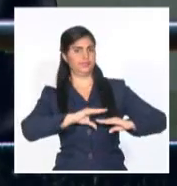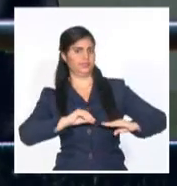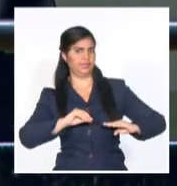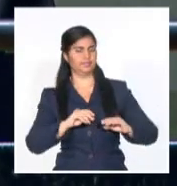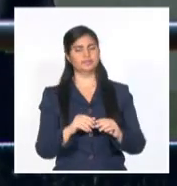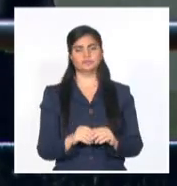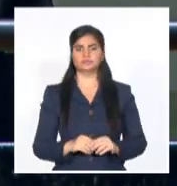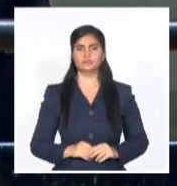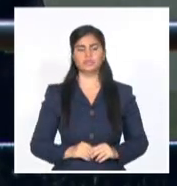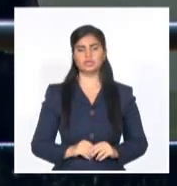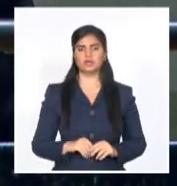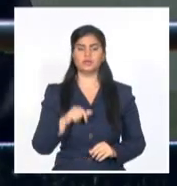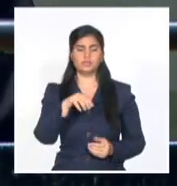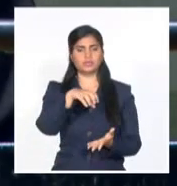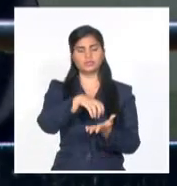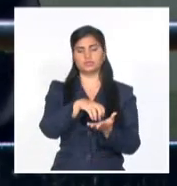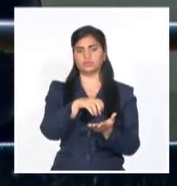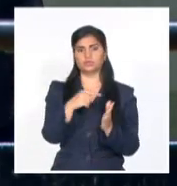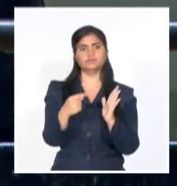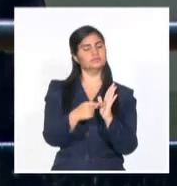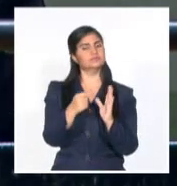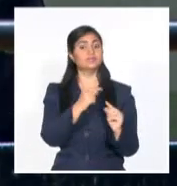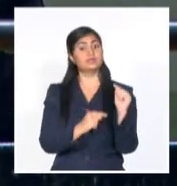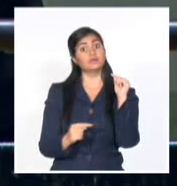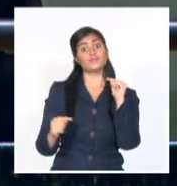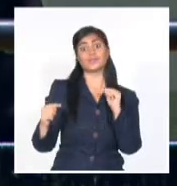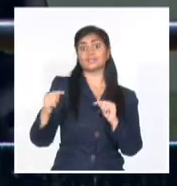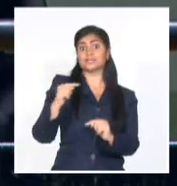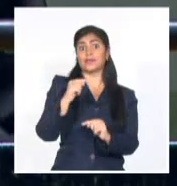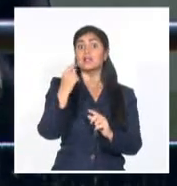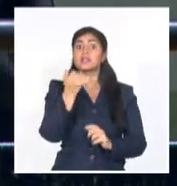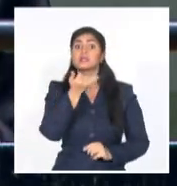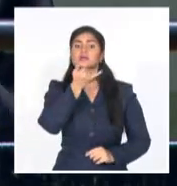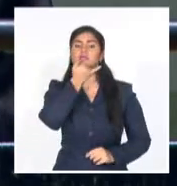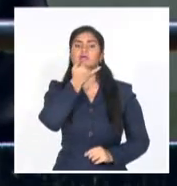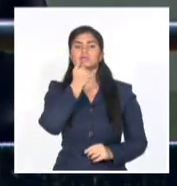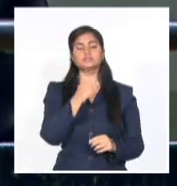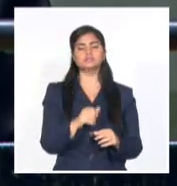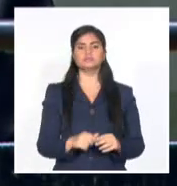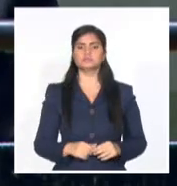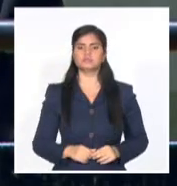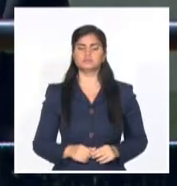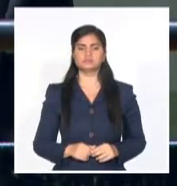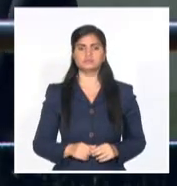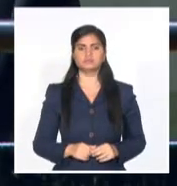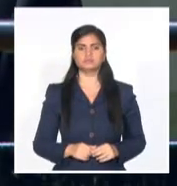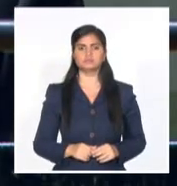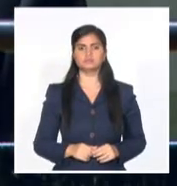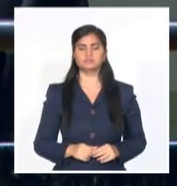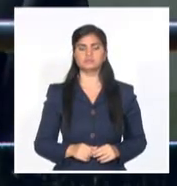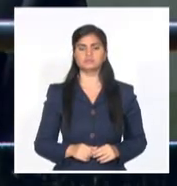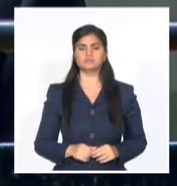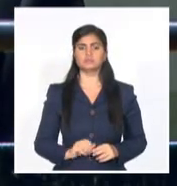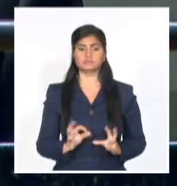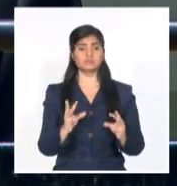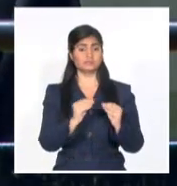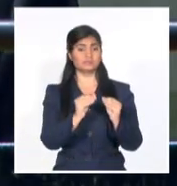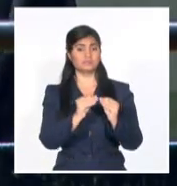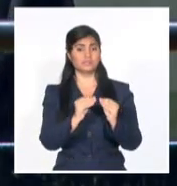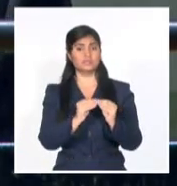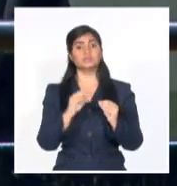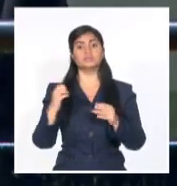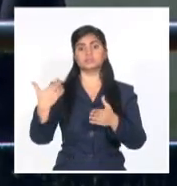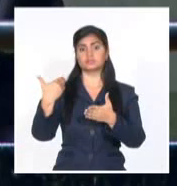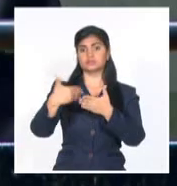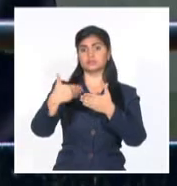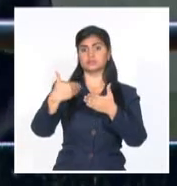componente principal de esos perjuicios está precisamente en el sistema